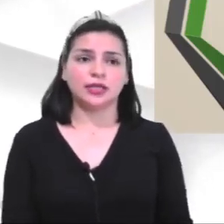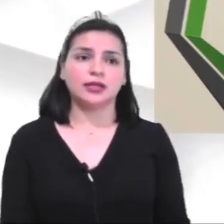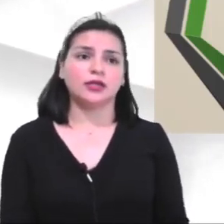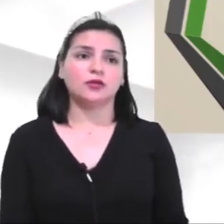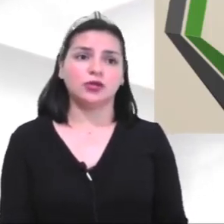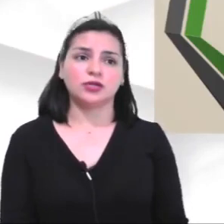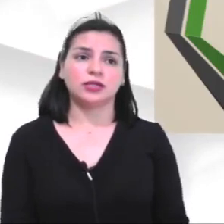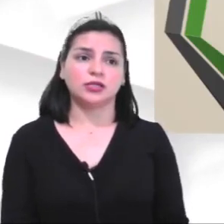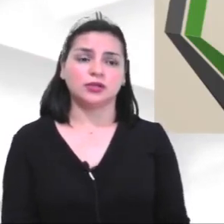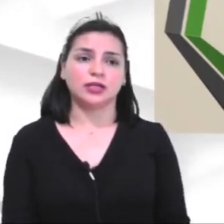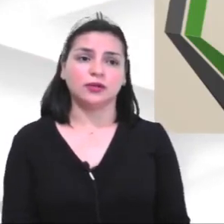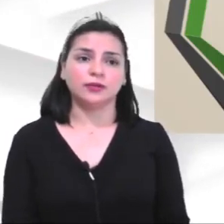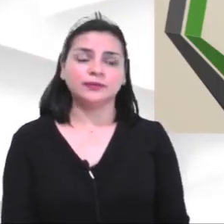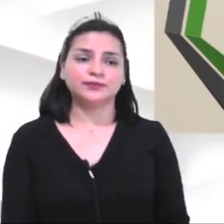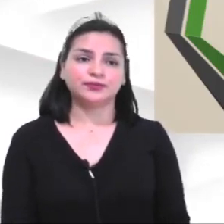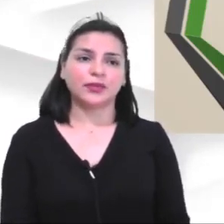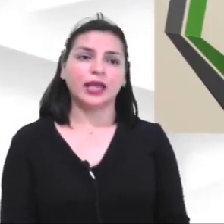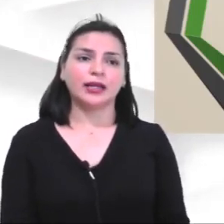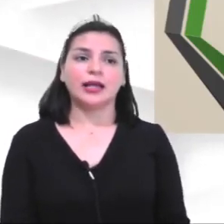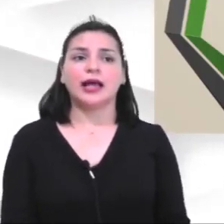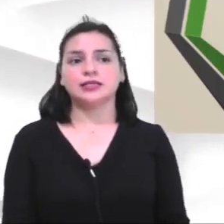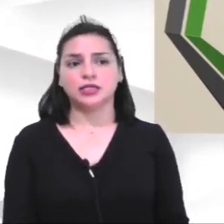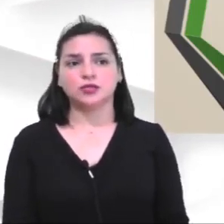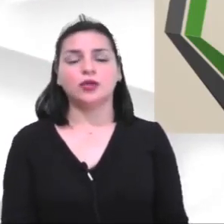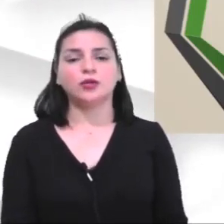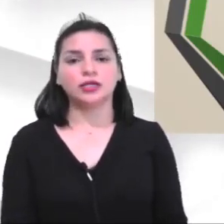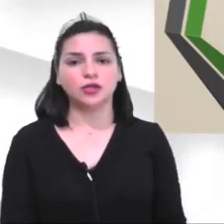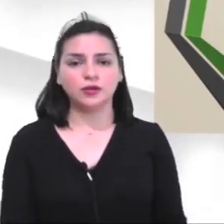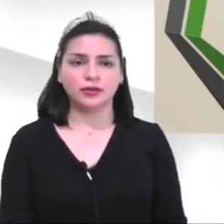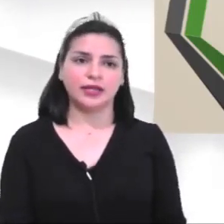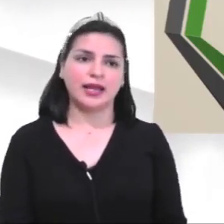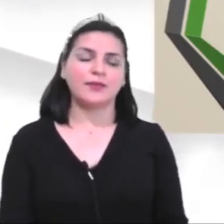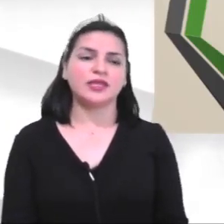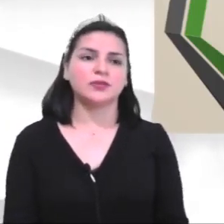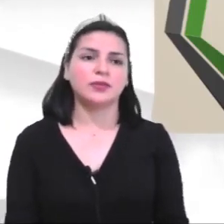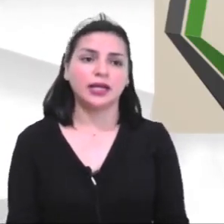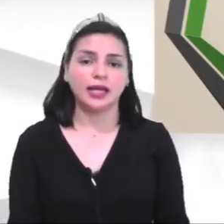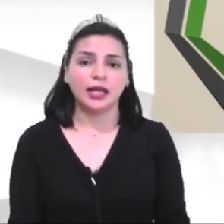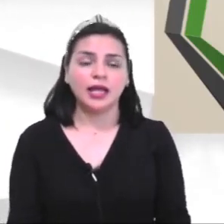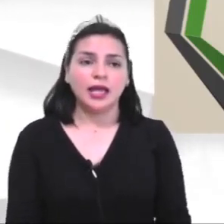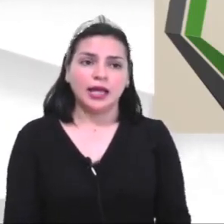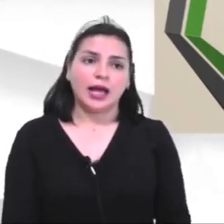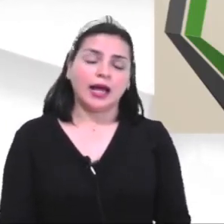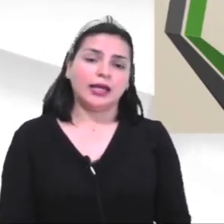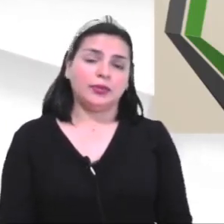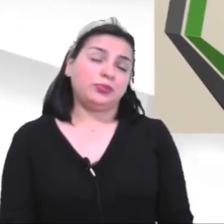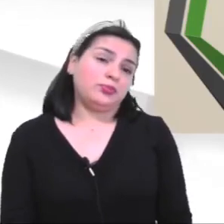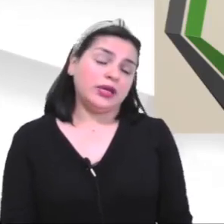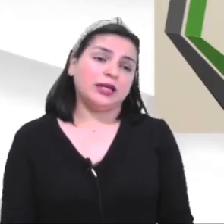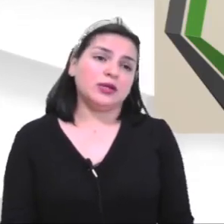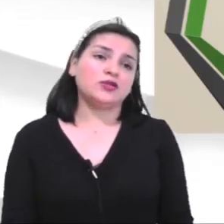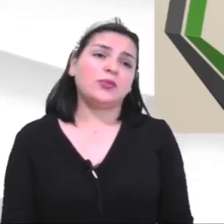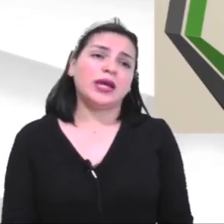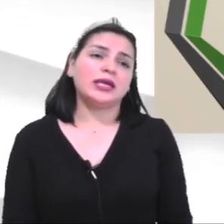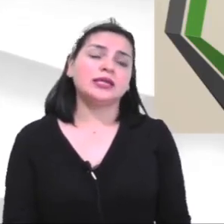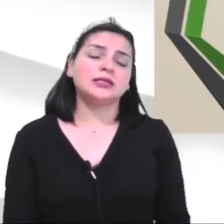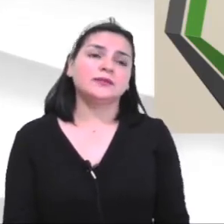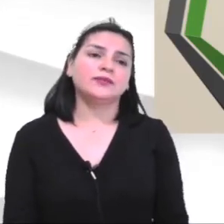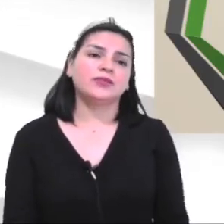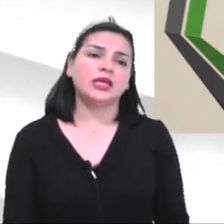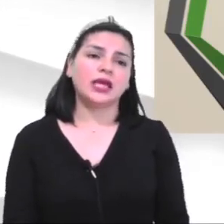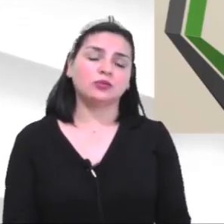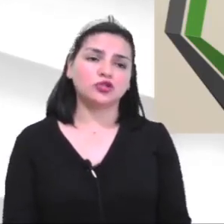no están teniendo ellos acceso a salud. En acceso a la educación, de la misma manera. En nuestro